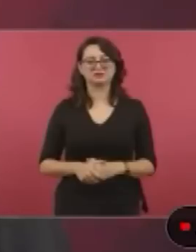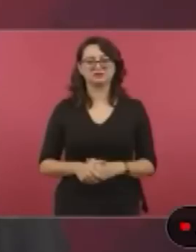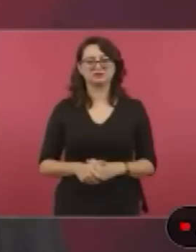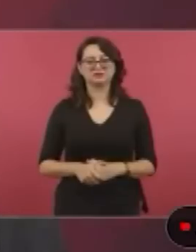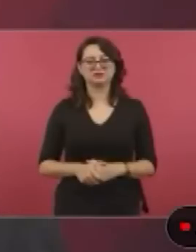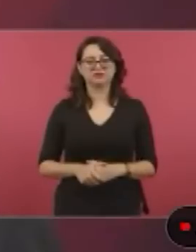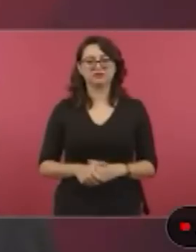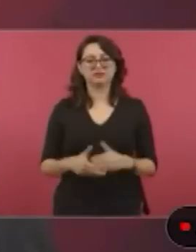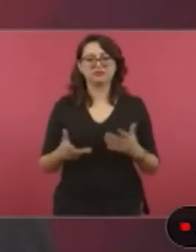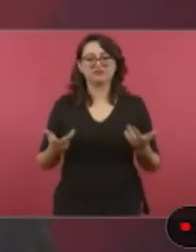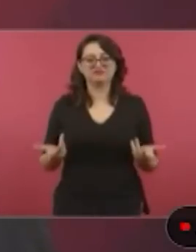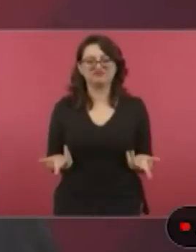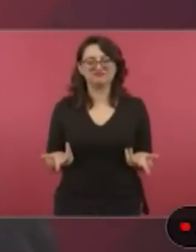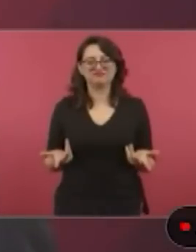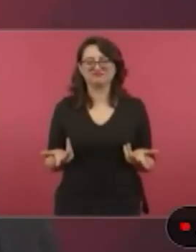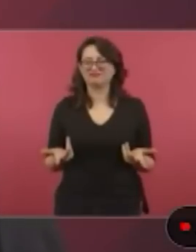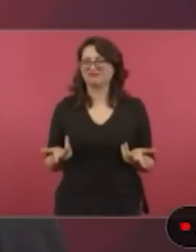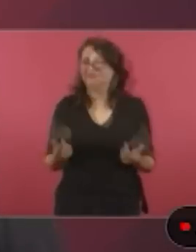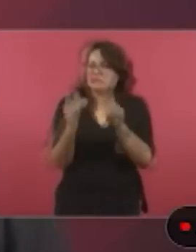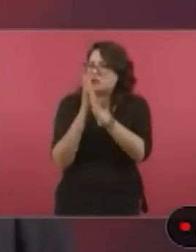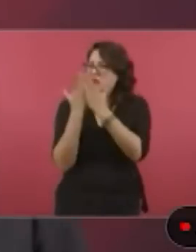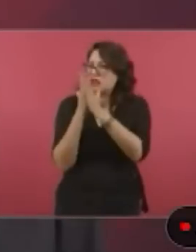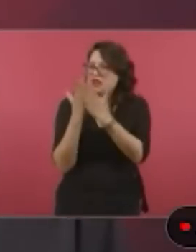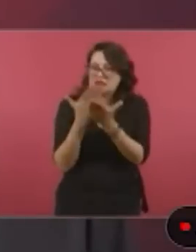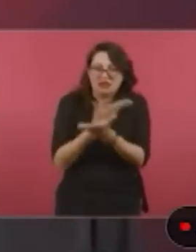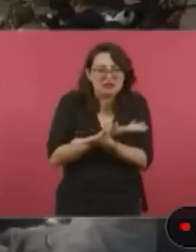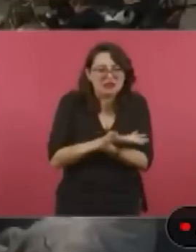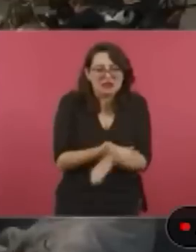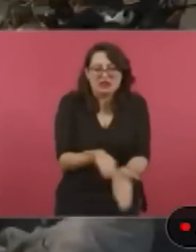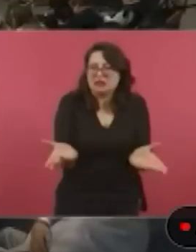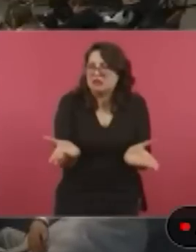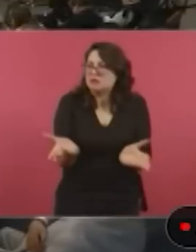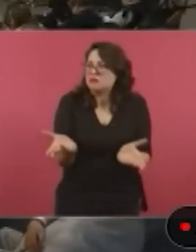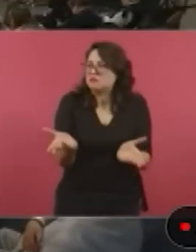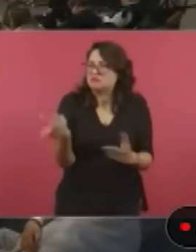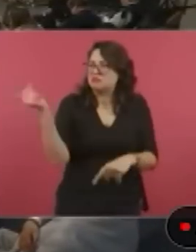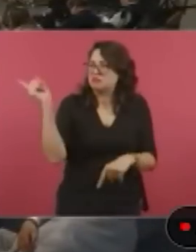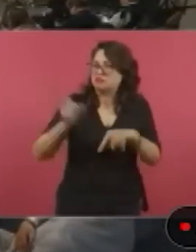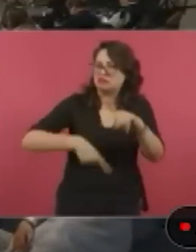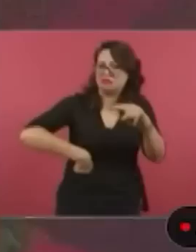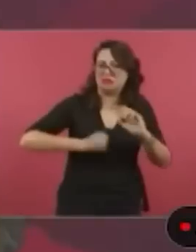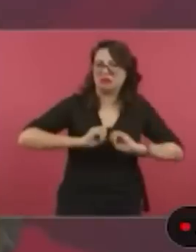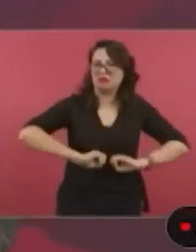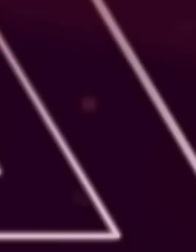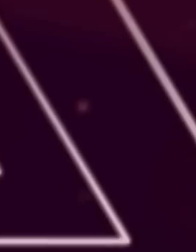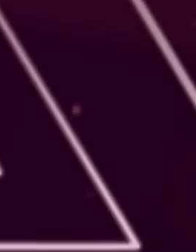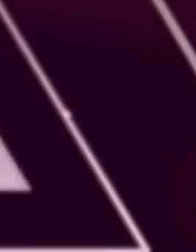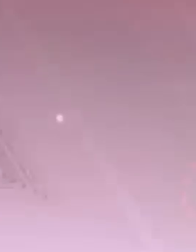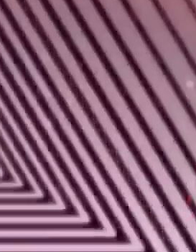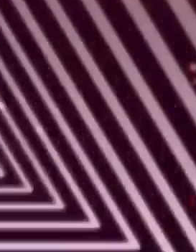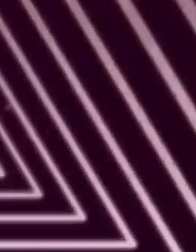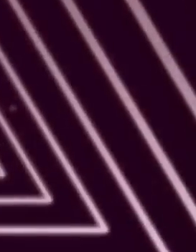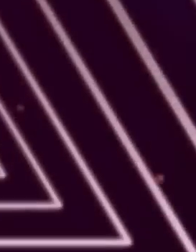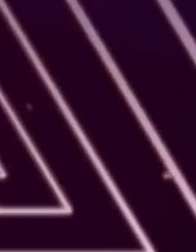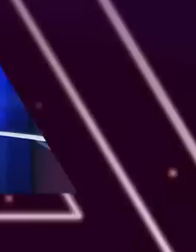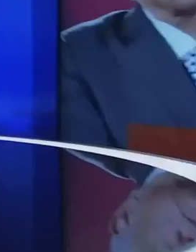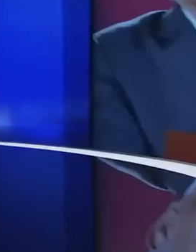buscando dejar sin libros de texto a los niños y a los estudiantes de Chihuahua